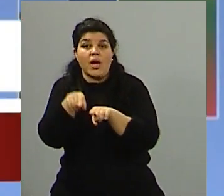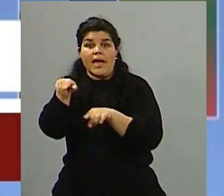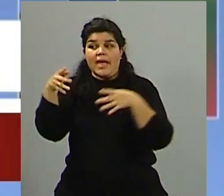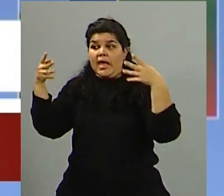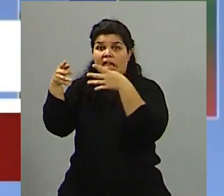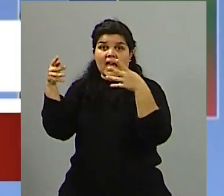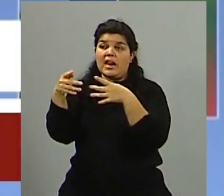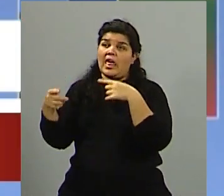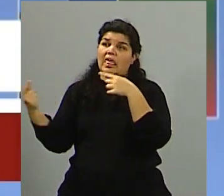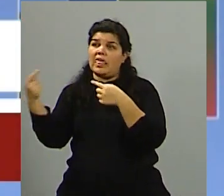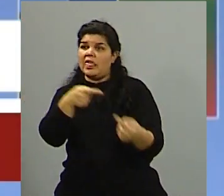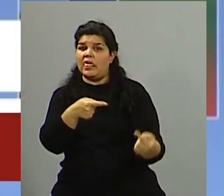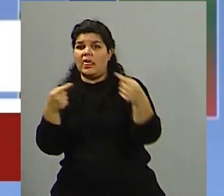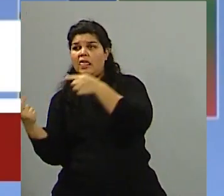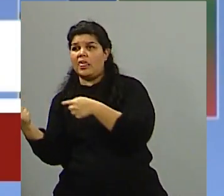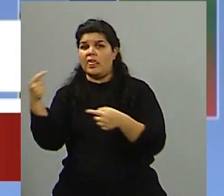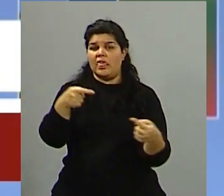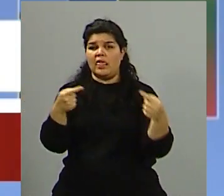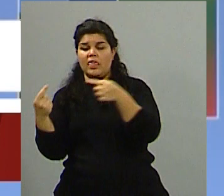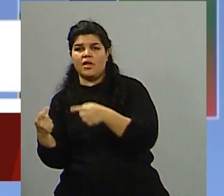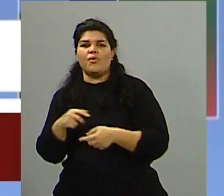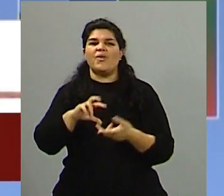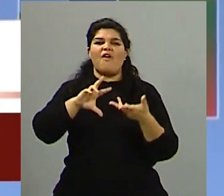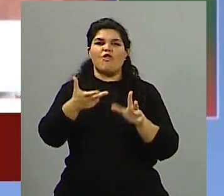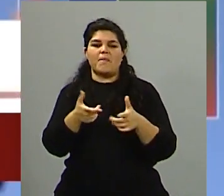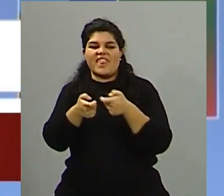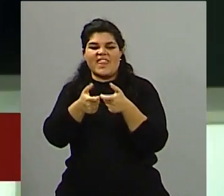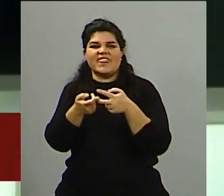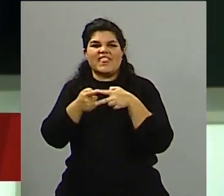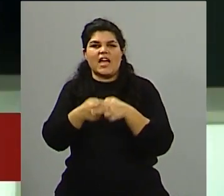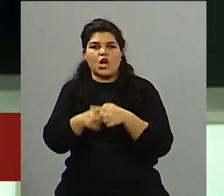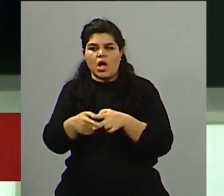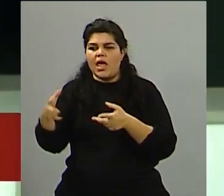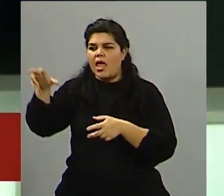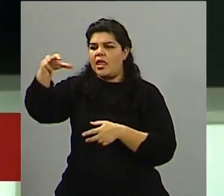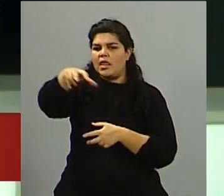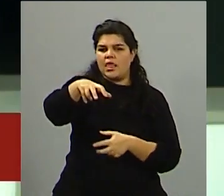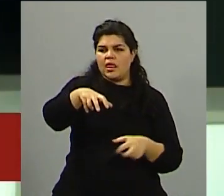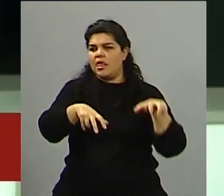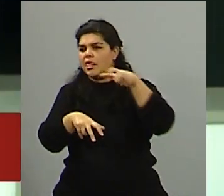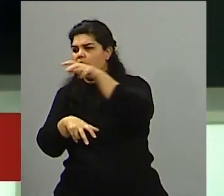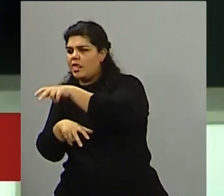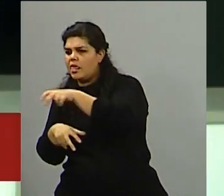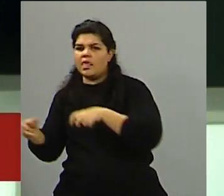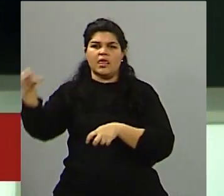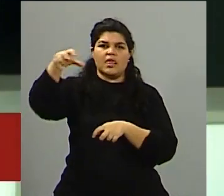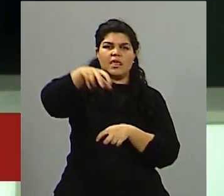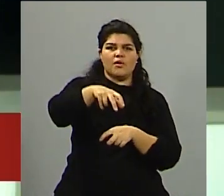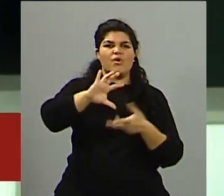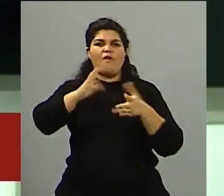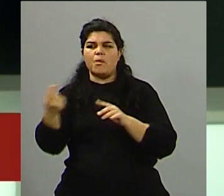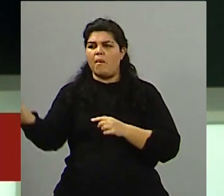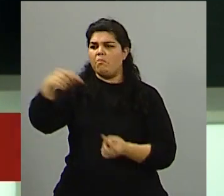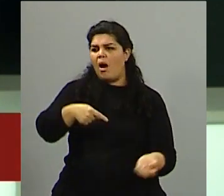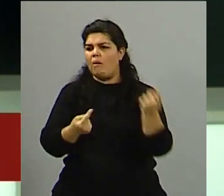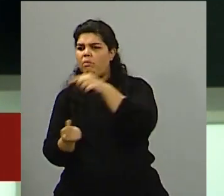punto muerto y utilizan la tecnología con drones, con misiles de largo alcance para hacerse daño, vamos a decir, en los puntos neurálgicos profundos de uno